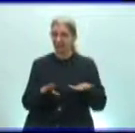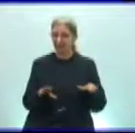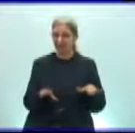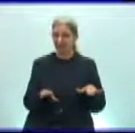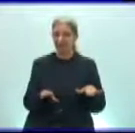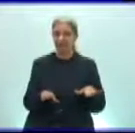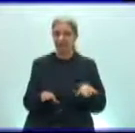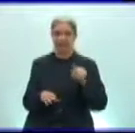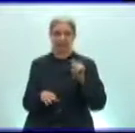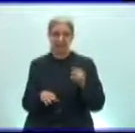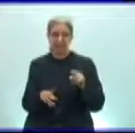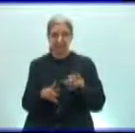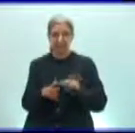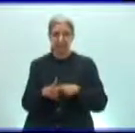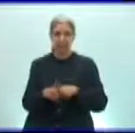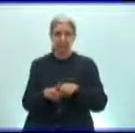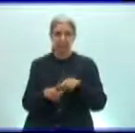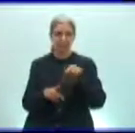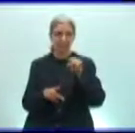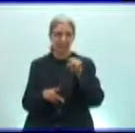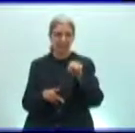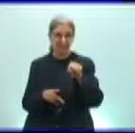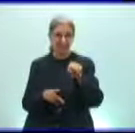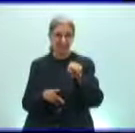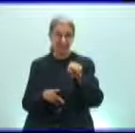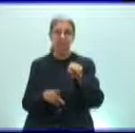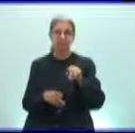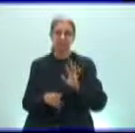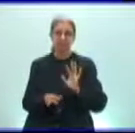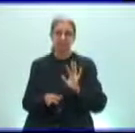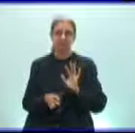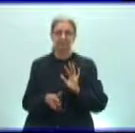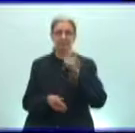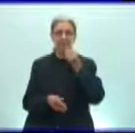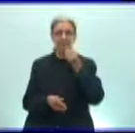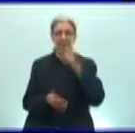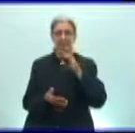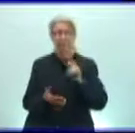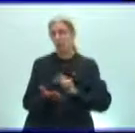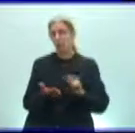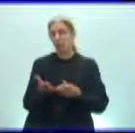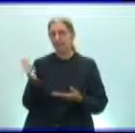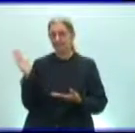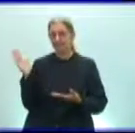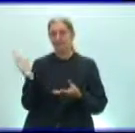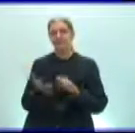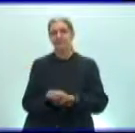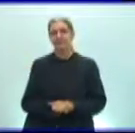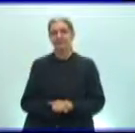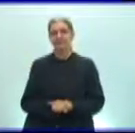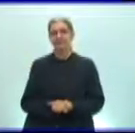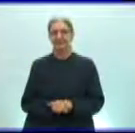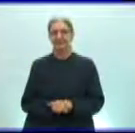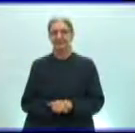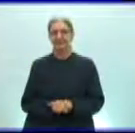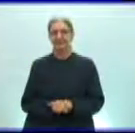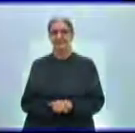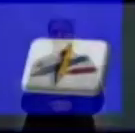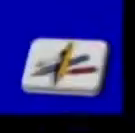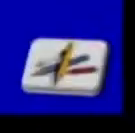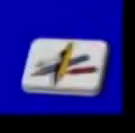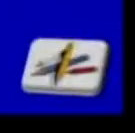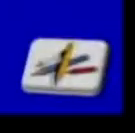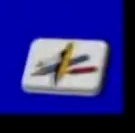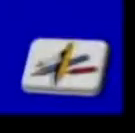esta solución, que este valor de x puede ser solución. Doy breve tiempo para que puedan copiar.